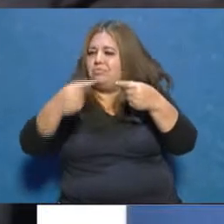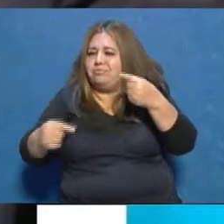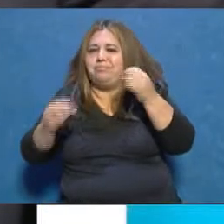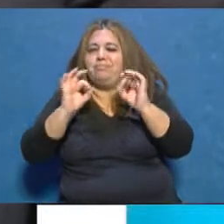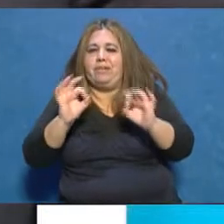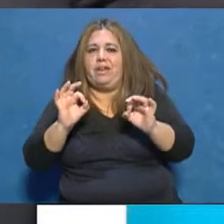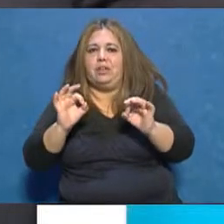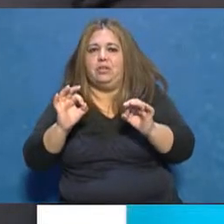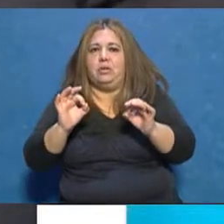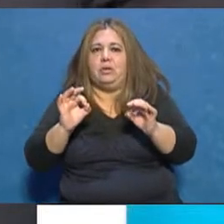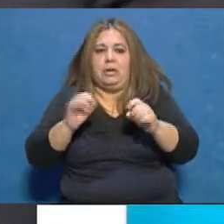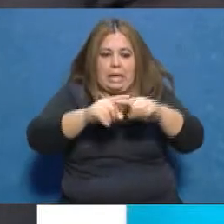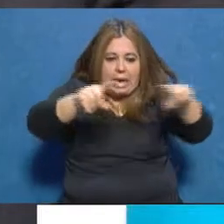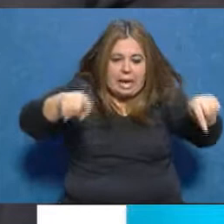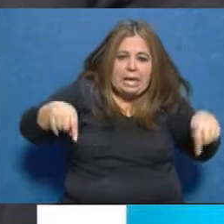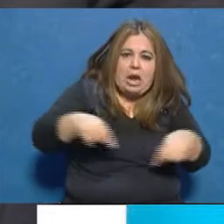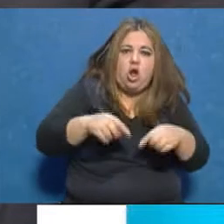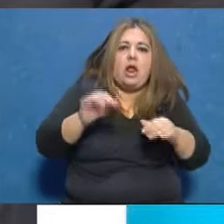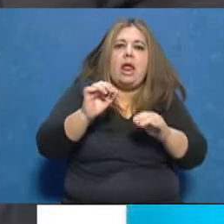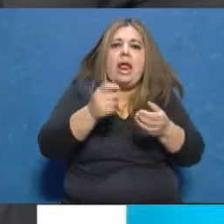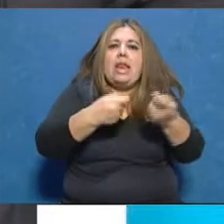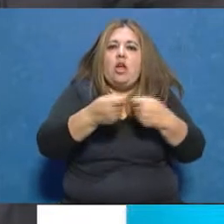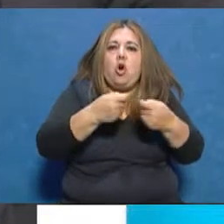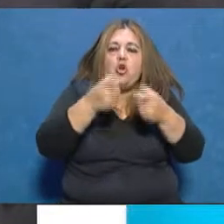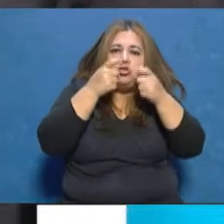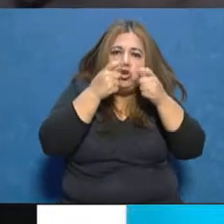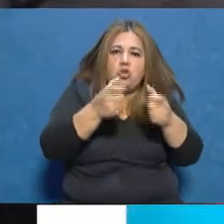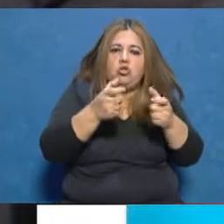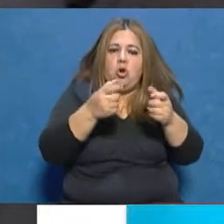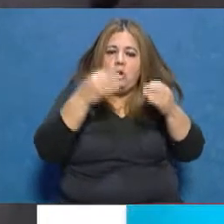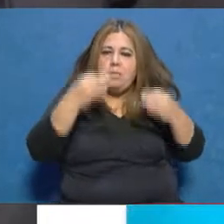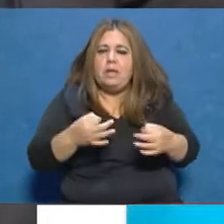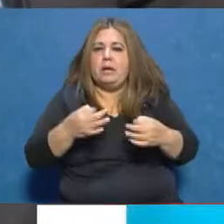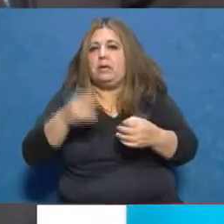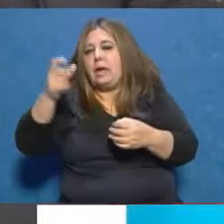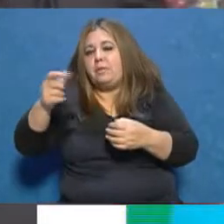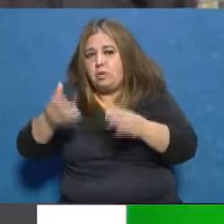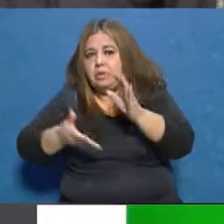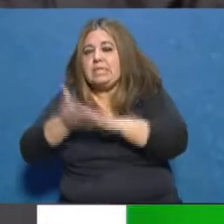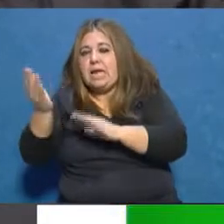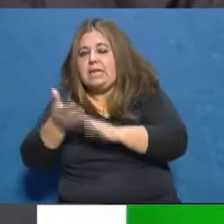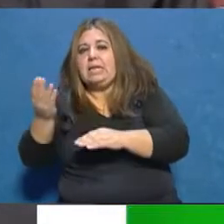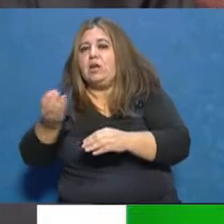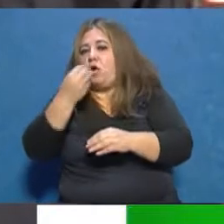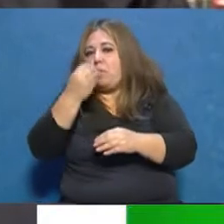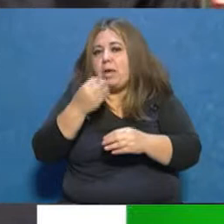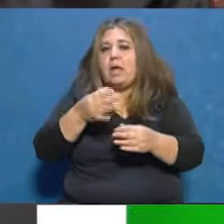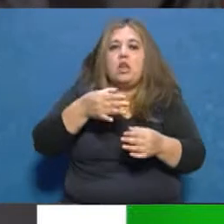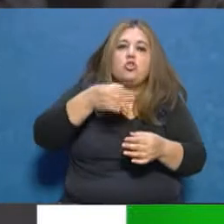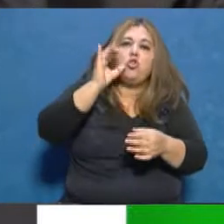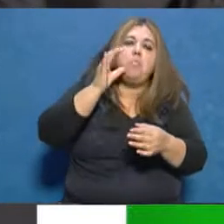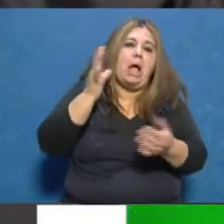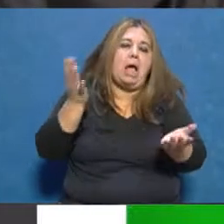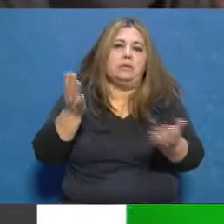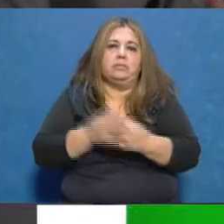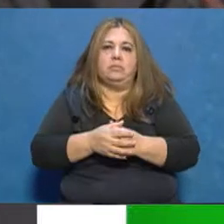en regla con el distanciamiento correspondiente y la gente poder salir a comer, a cenar, a tomar algo y dejarnos trabajar. ¿Ustedes piden